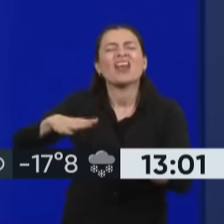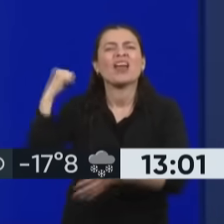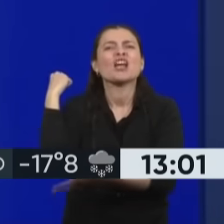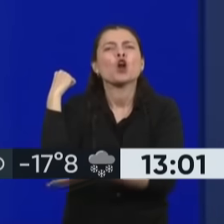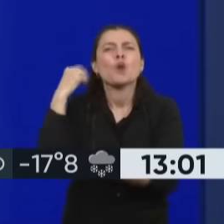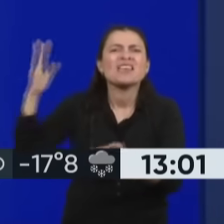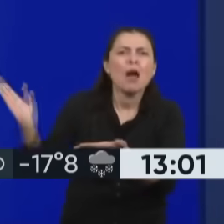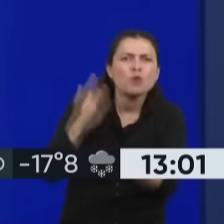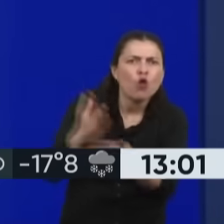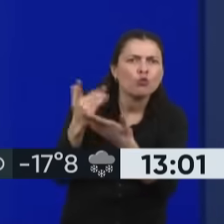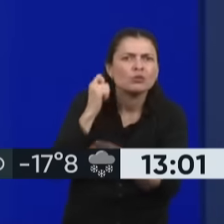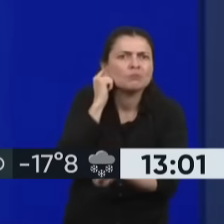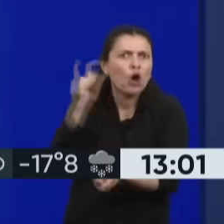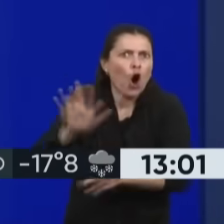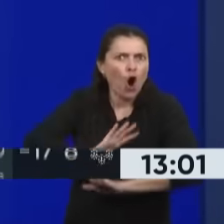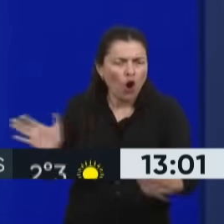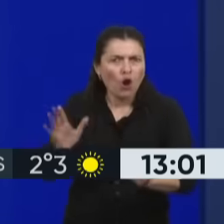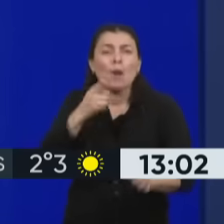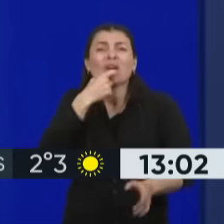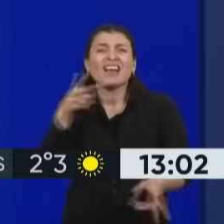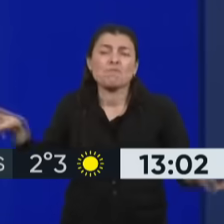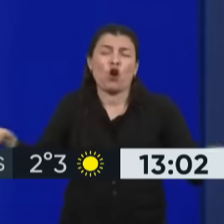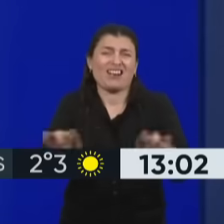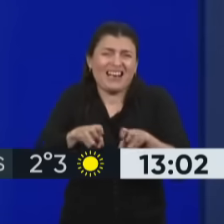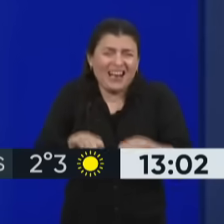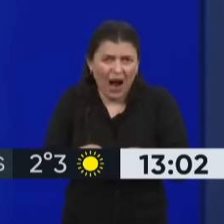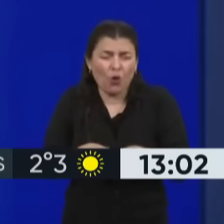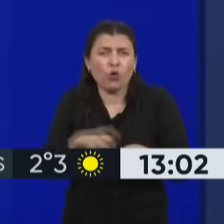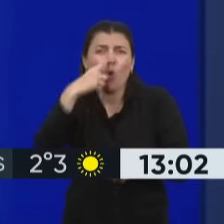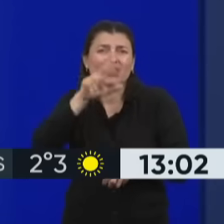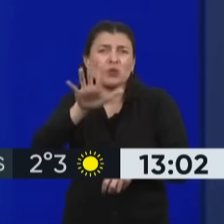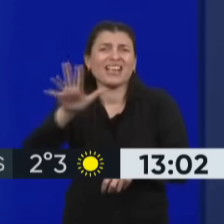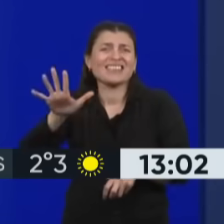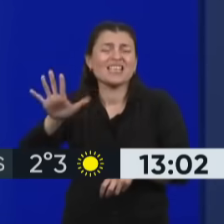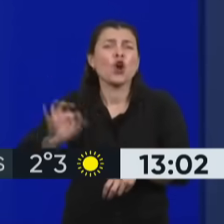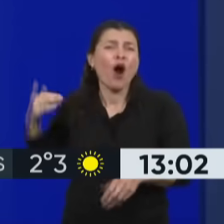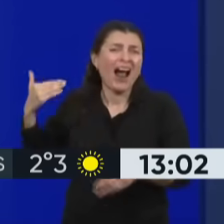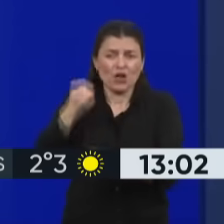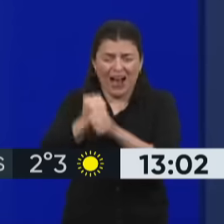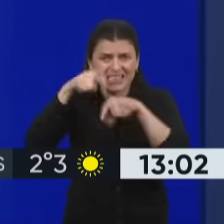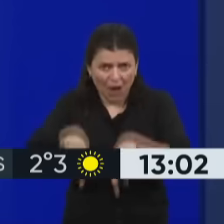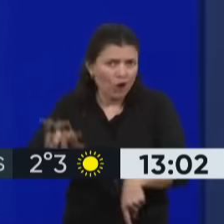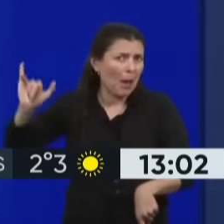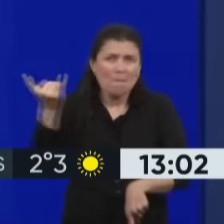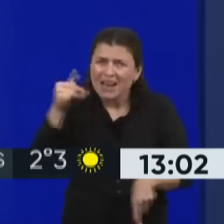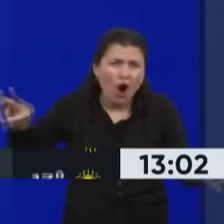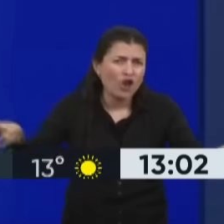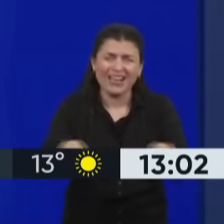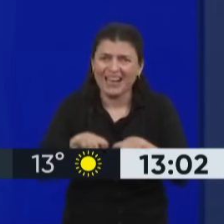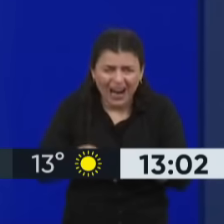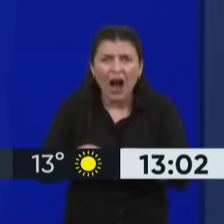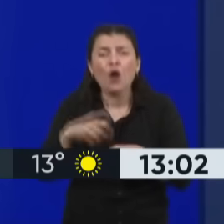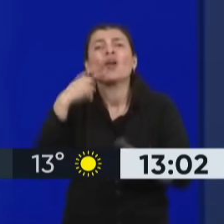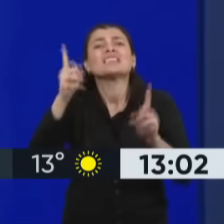energético, por ejemplo, tuvimos el mayor saldo comercial de los últimos 35 años impulsado por una incontable cantidad de inversiones que se